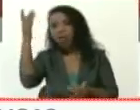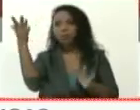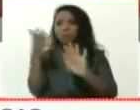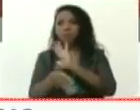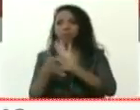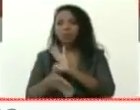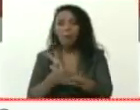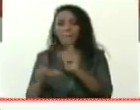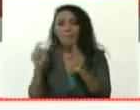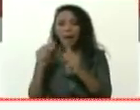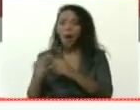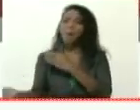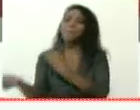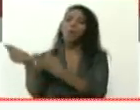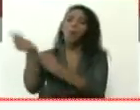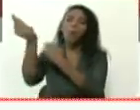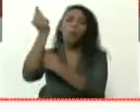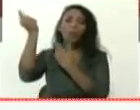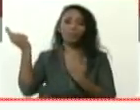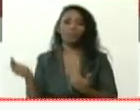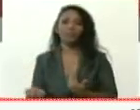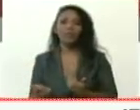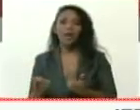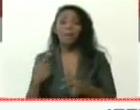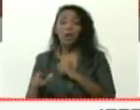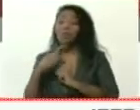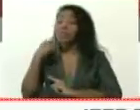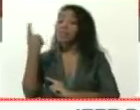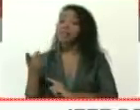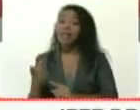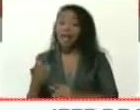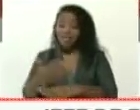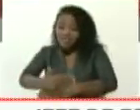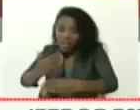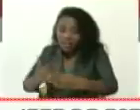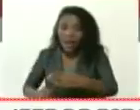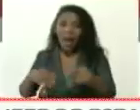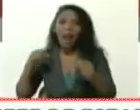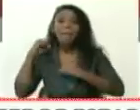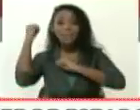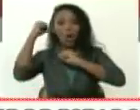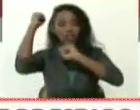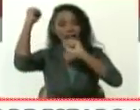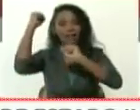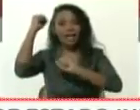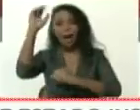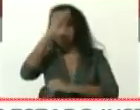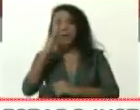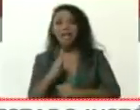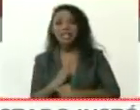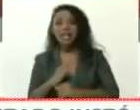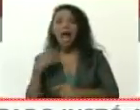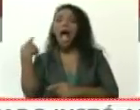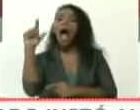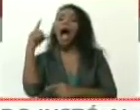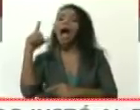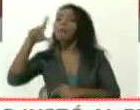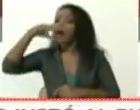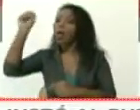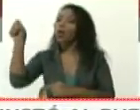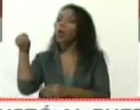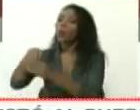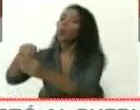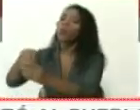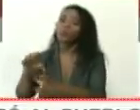todo. O sea, nos acusan de todo, pero entonces dicen, no, detrás de la protesta en Brasil está Maduro y Castro y